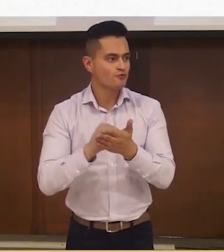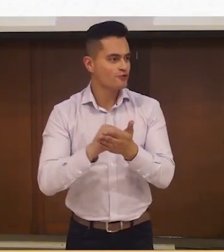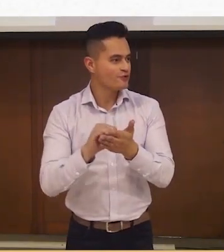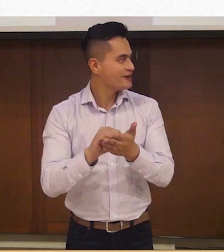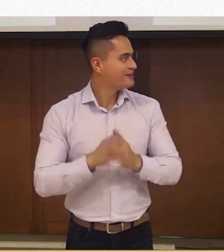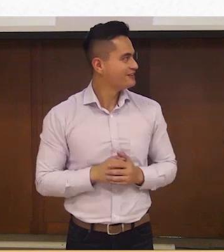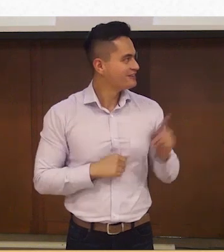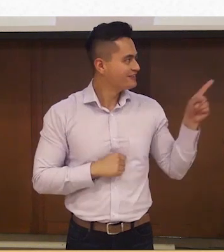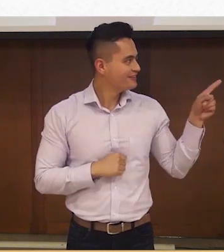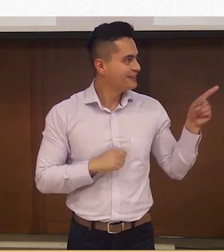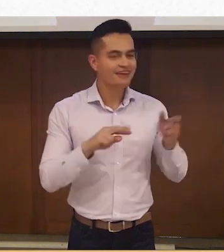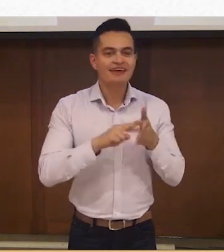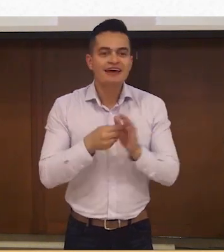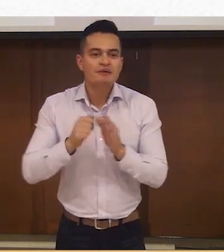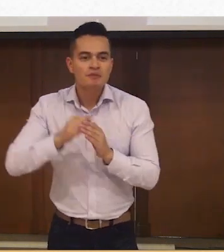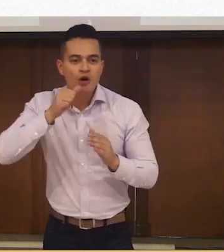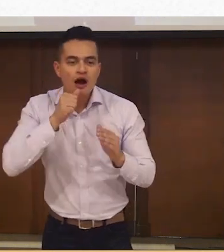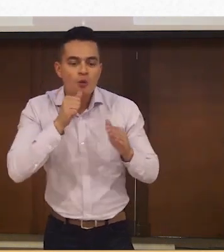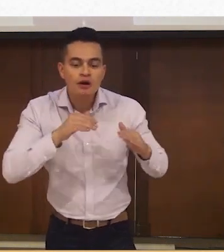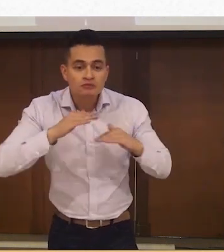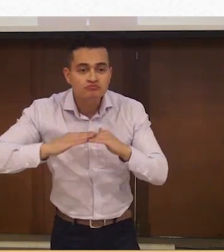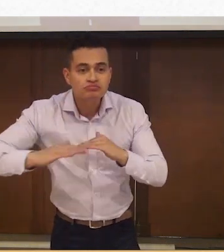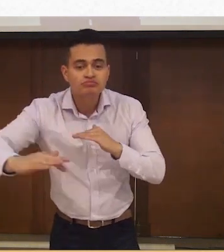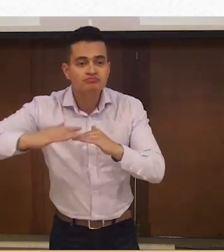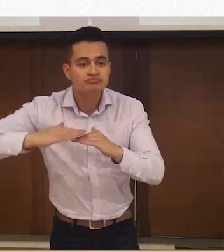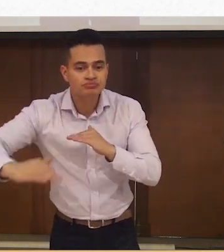La playita, donde iban a estar los papás,